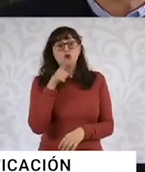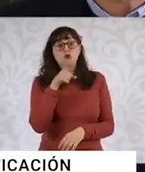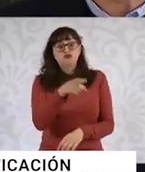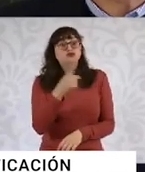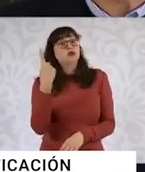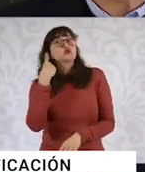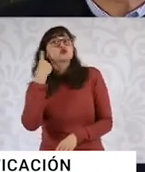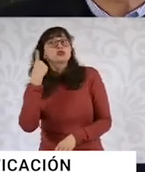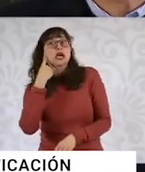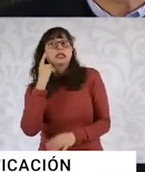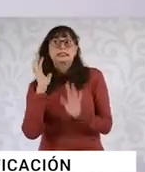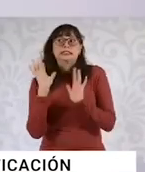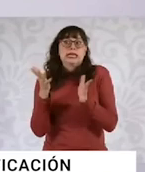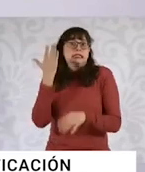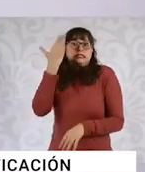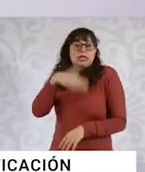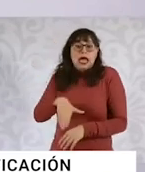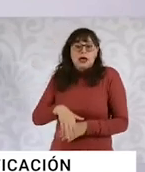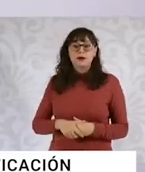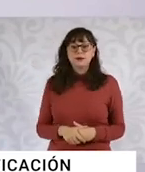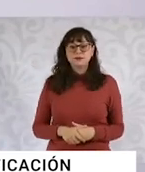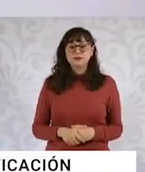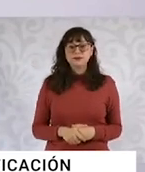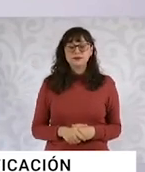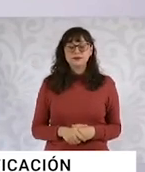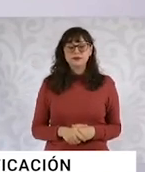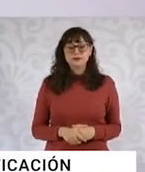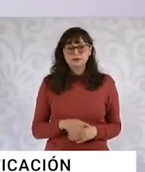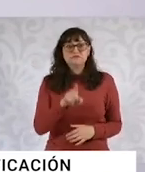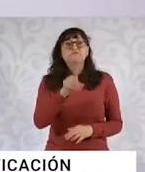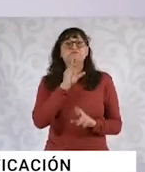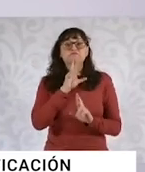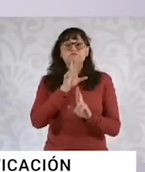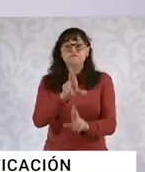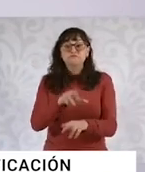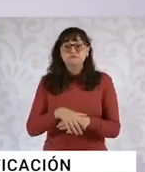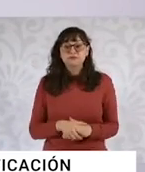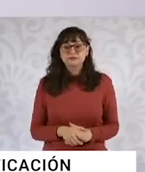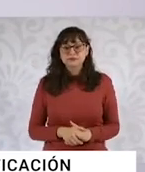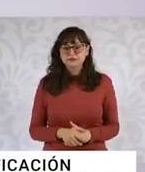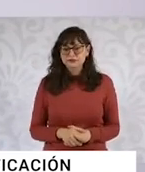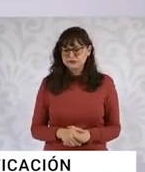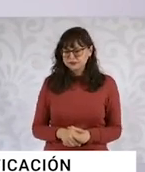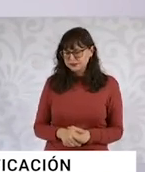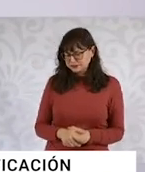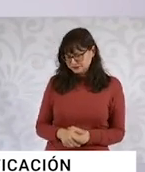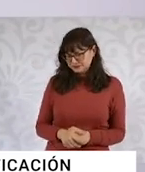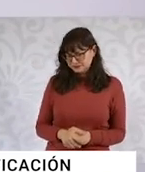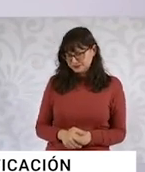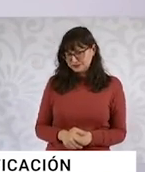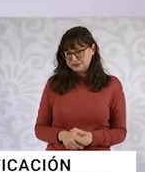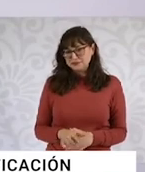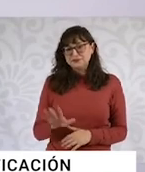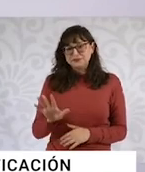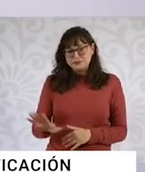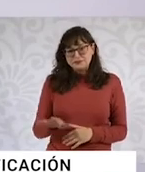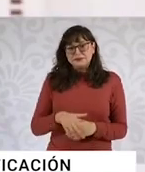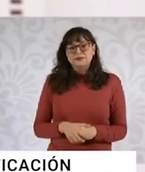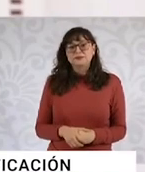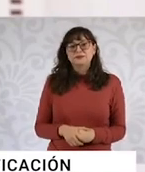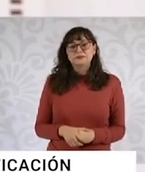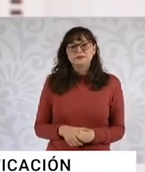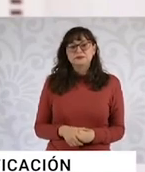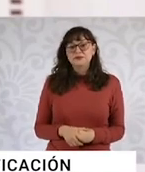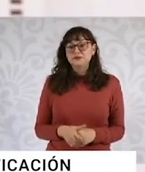de la reforma constitucional. A ver, ayer tan era cierto pues que no se había notificado adecuadamente que